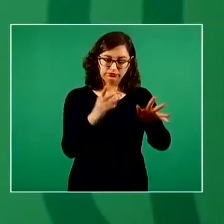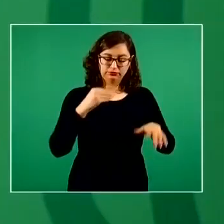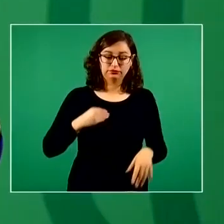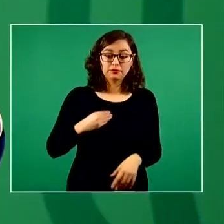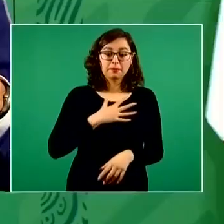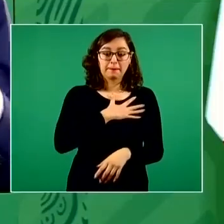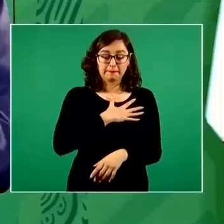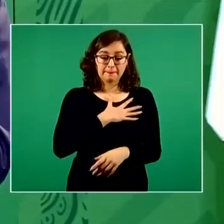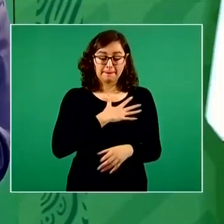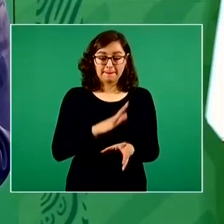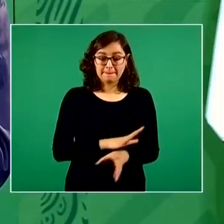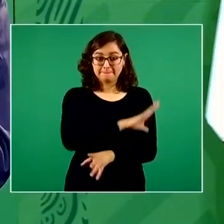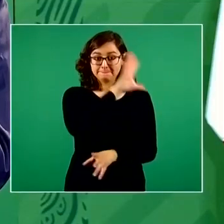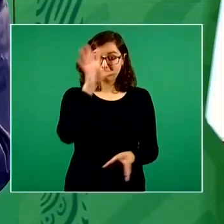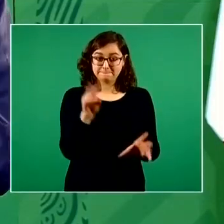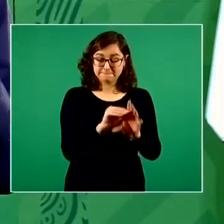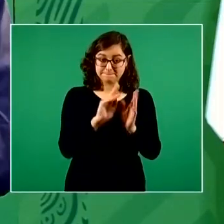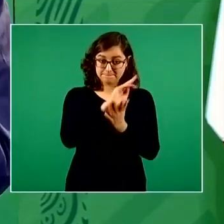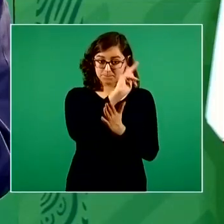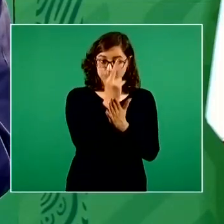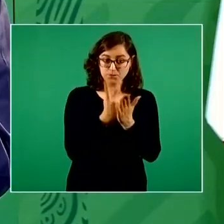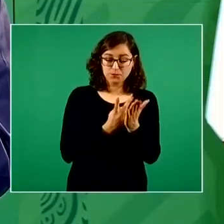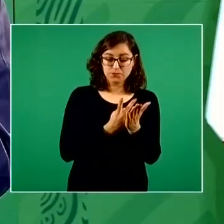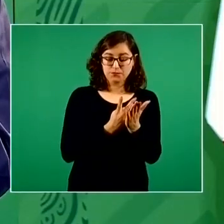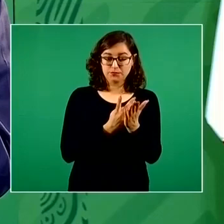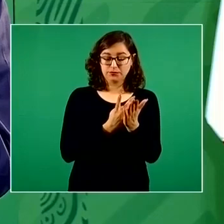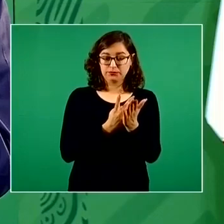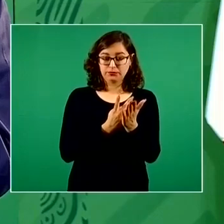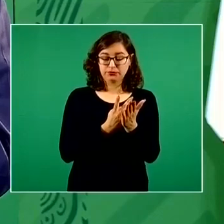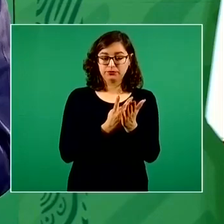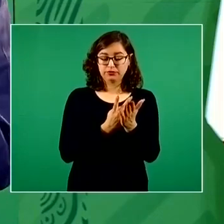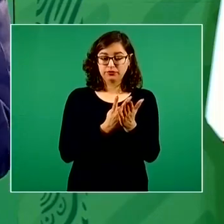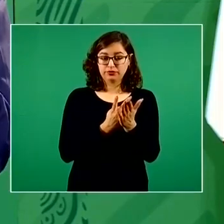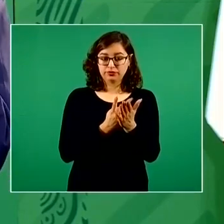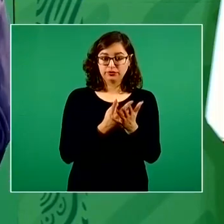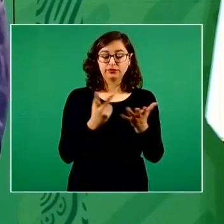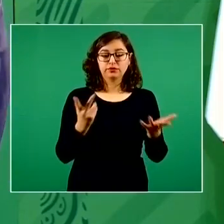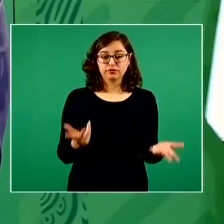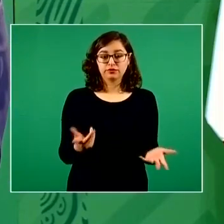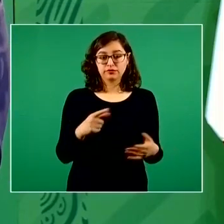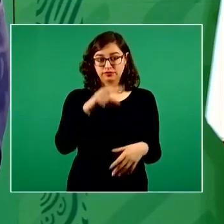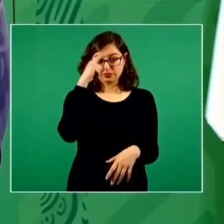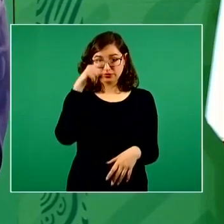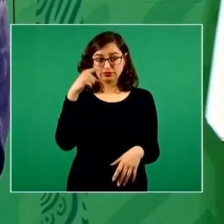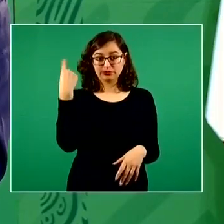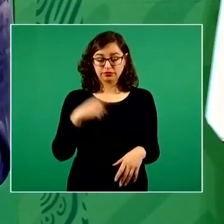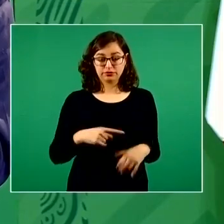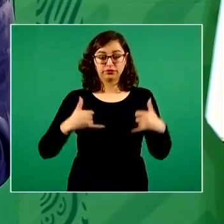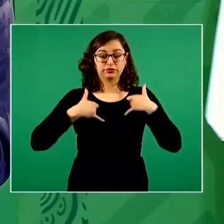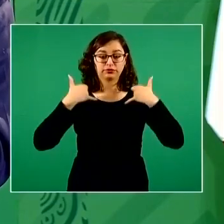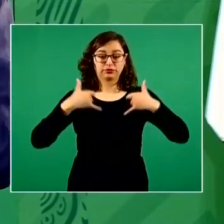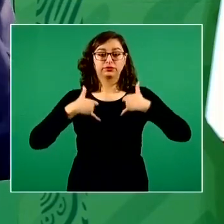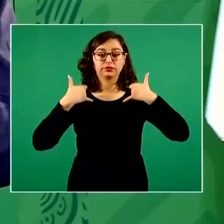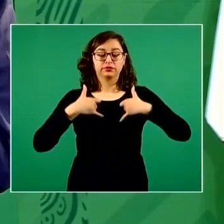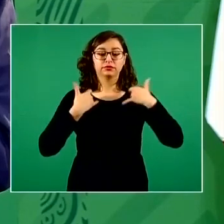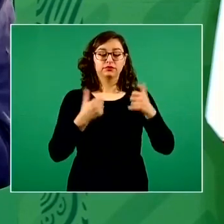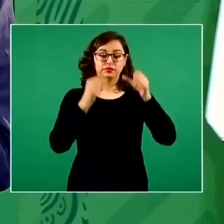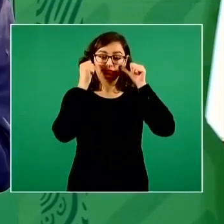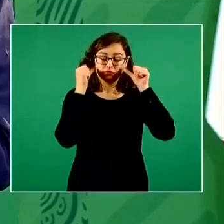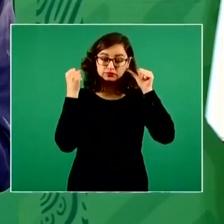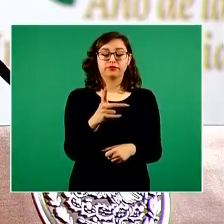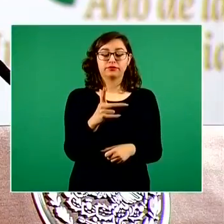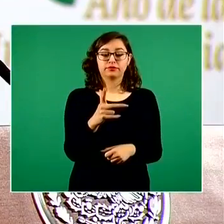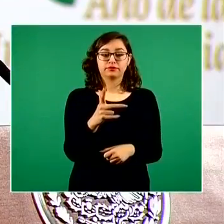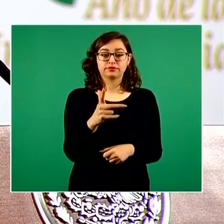Es un programa integral en esos municipios para atender más a los jóvenes, para